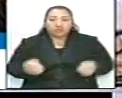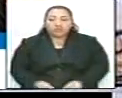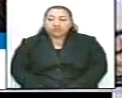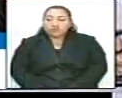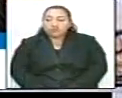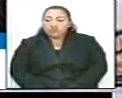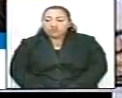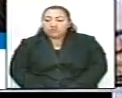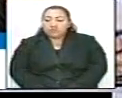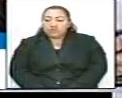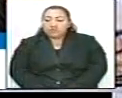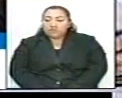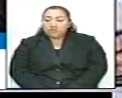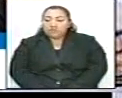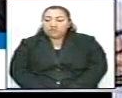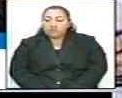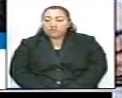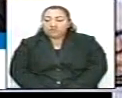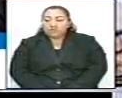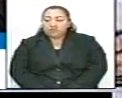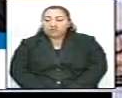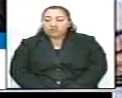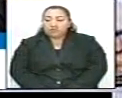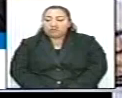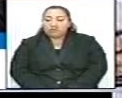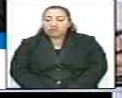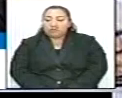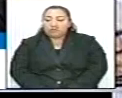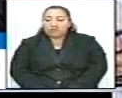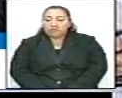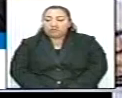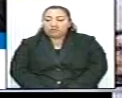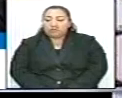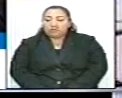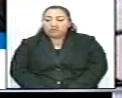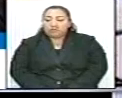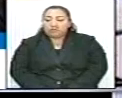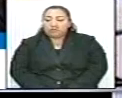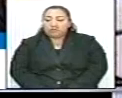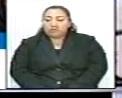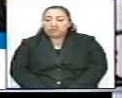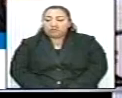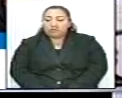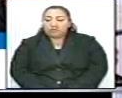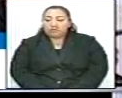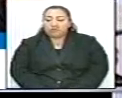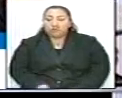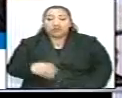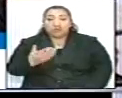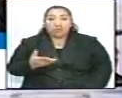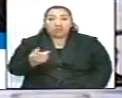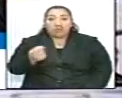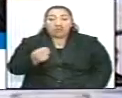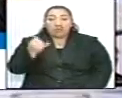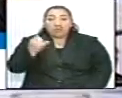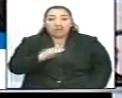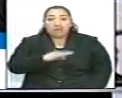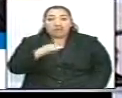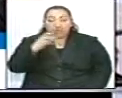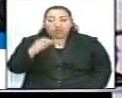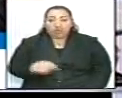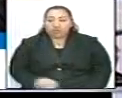FONIEP, el Fondo de la Inclusión Social, se pudo captar estos recursos y ahora está ejecutándose. En 2020 terminaría este